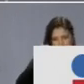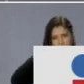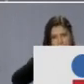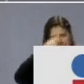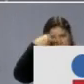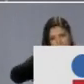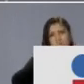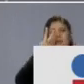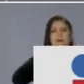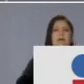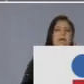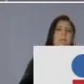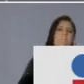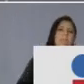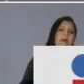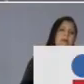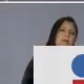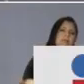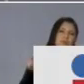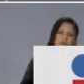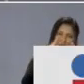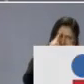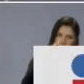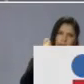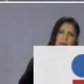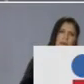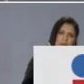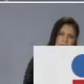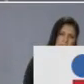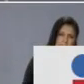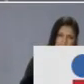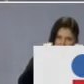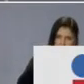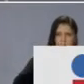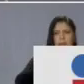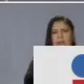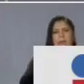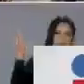vida servir a México como presidente